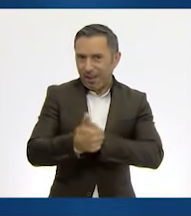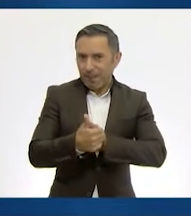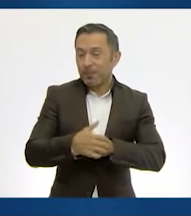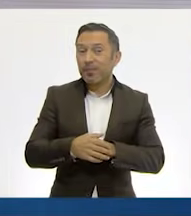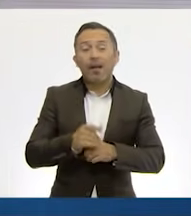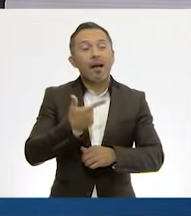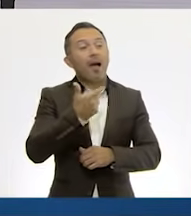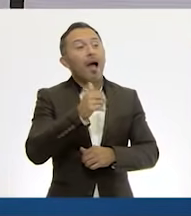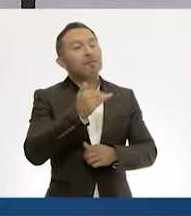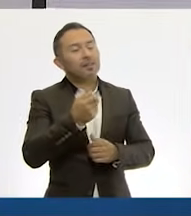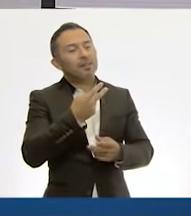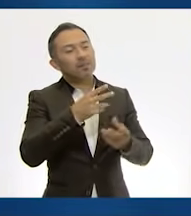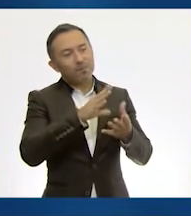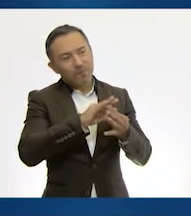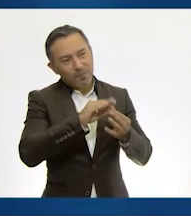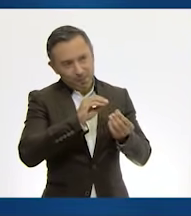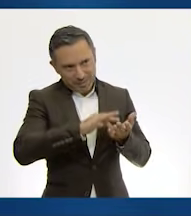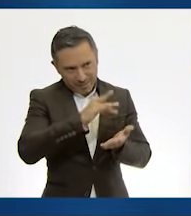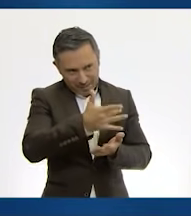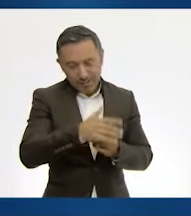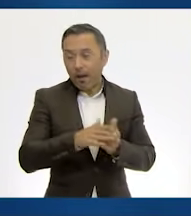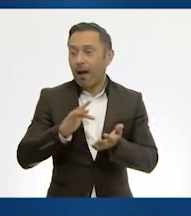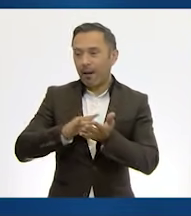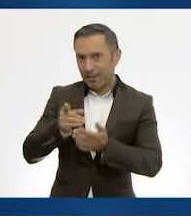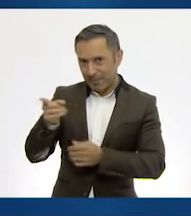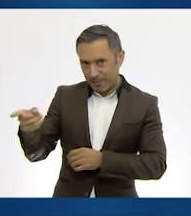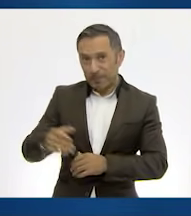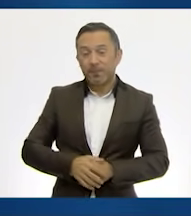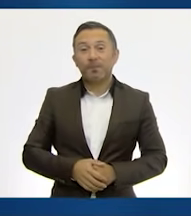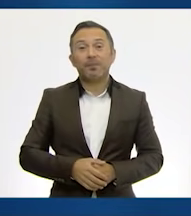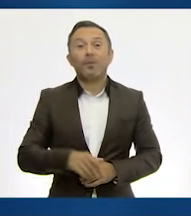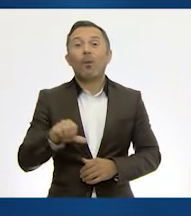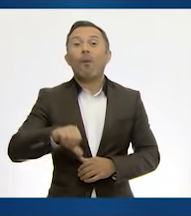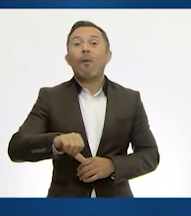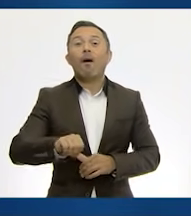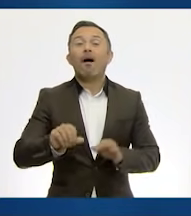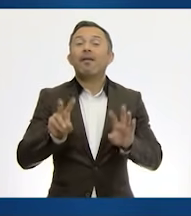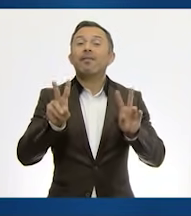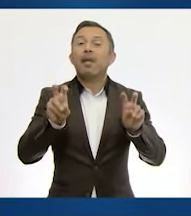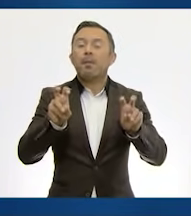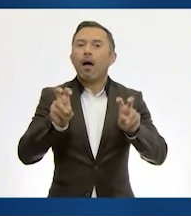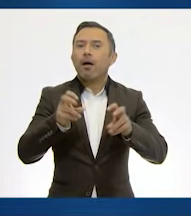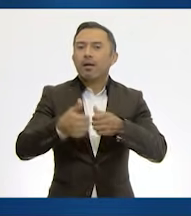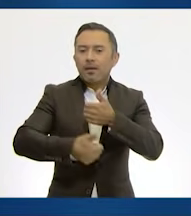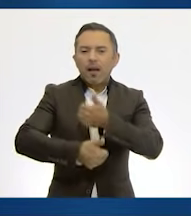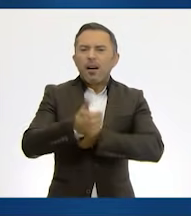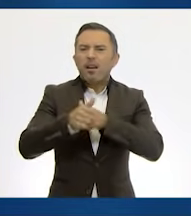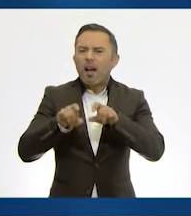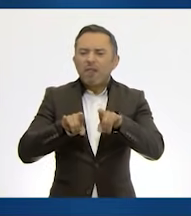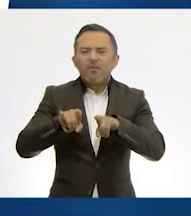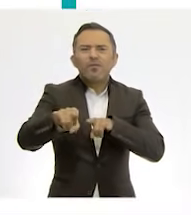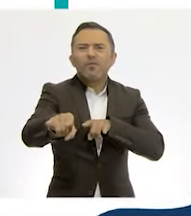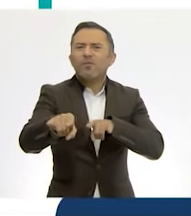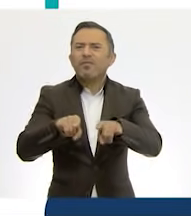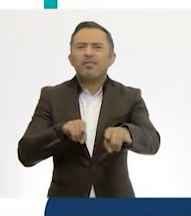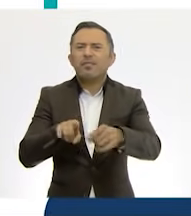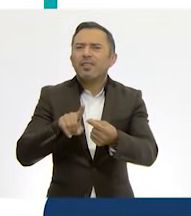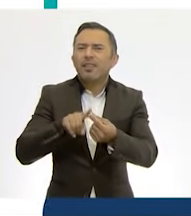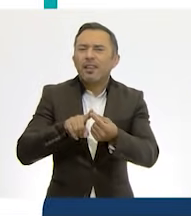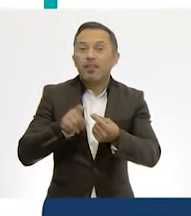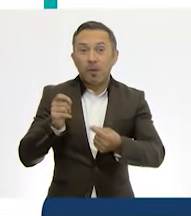gracias. Gracias a ti. Hemos terminado con ¿Quién va adelante? Y espero que lo hayan disfrutado tanto como la maestra Gaby y yo.